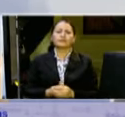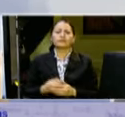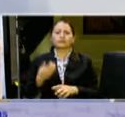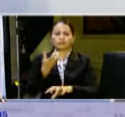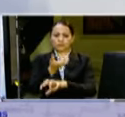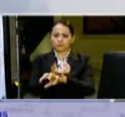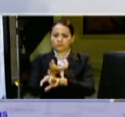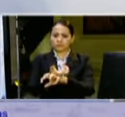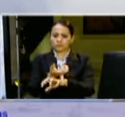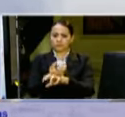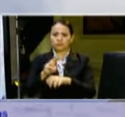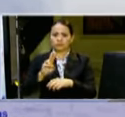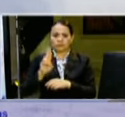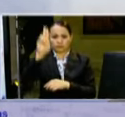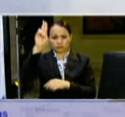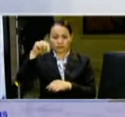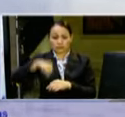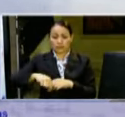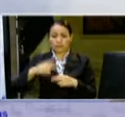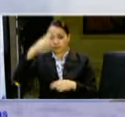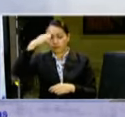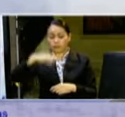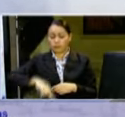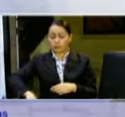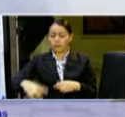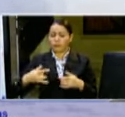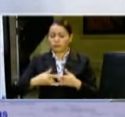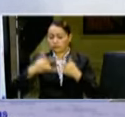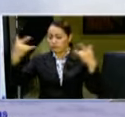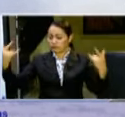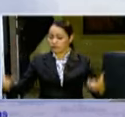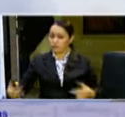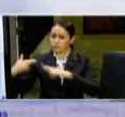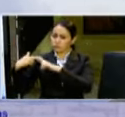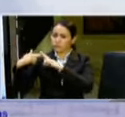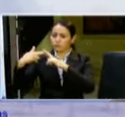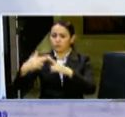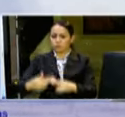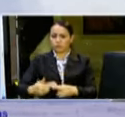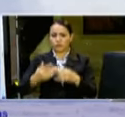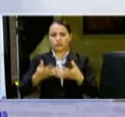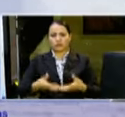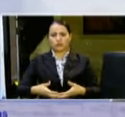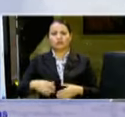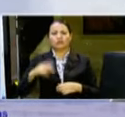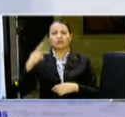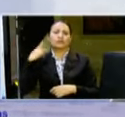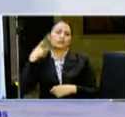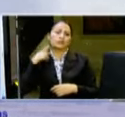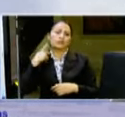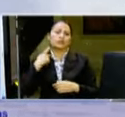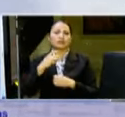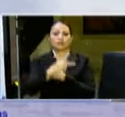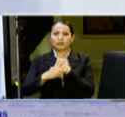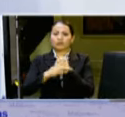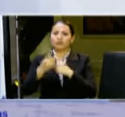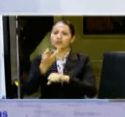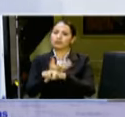Estados Unidos, México históricamente ha sabido utilizar su política exterior para hacer frente a esta hegemonía